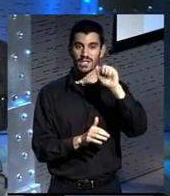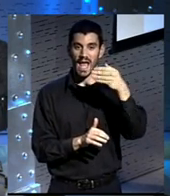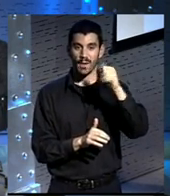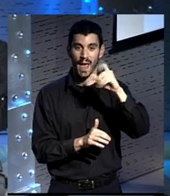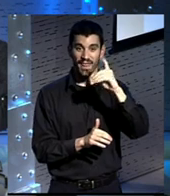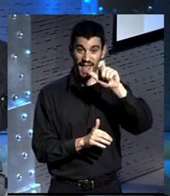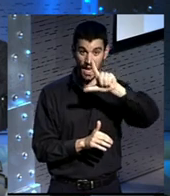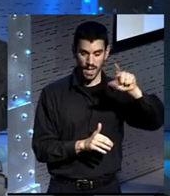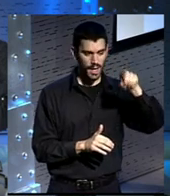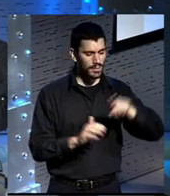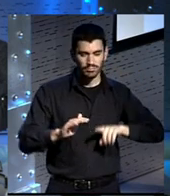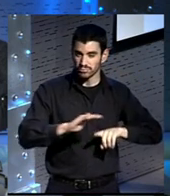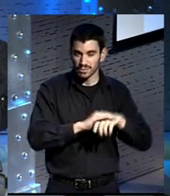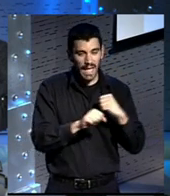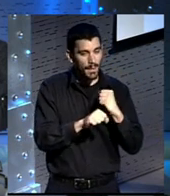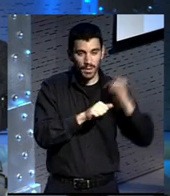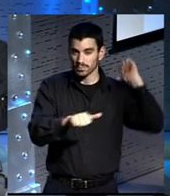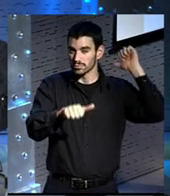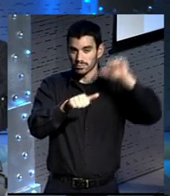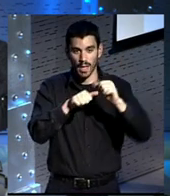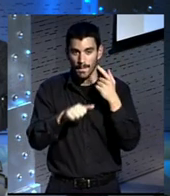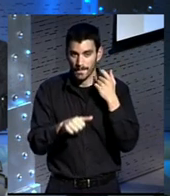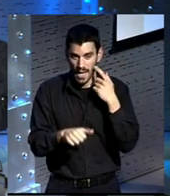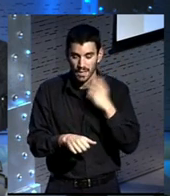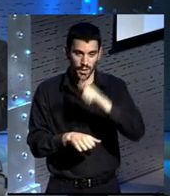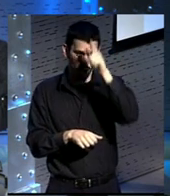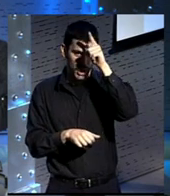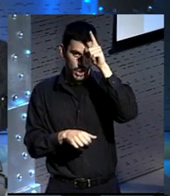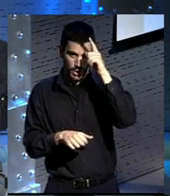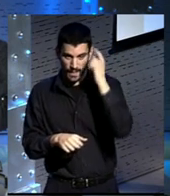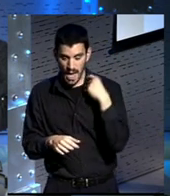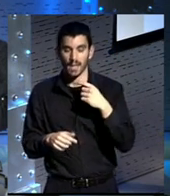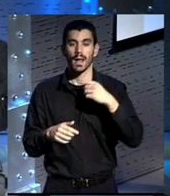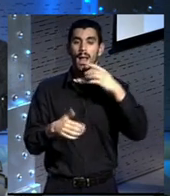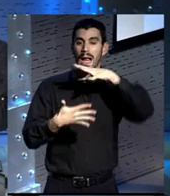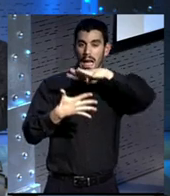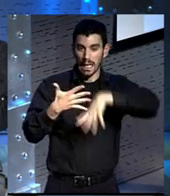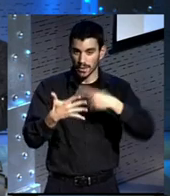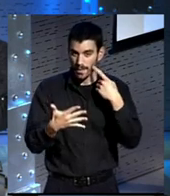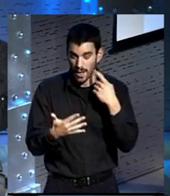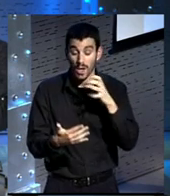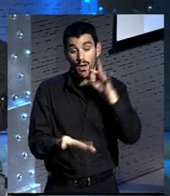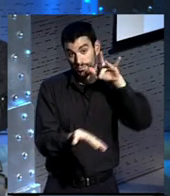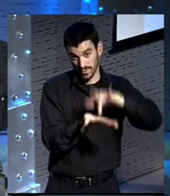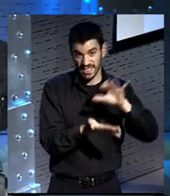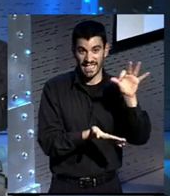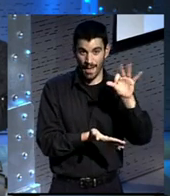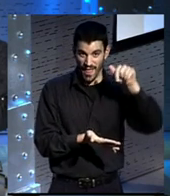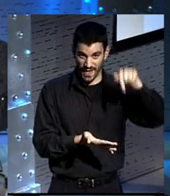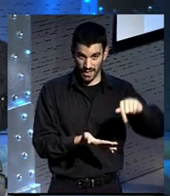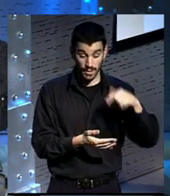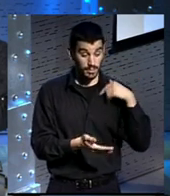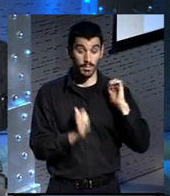la banca, en entidades como Deutsche Bank, Banco Atlántico, Banca Catalana y ahora, como decimos, en el Banco Sabadell. Desde su llegada a este banco